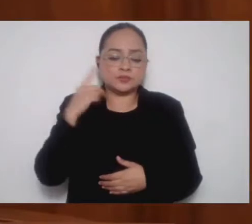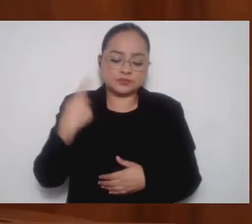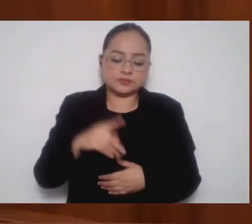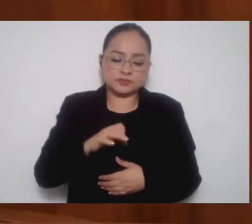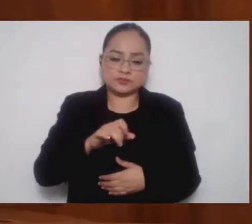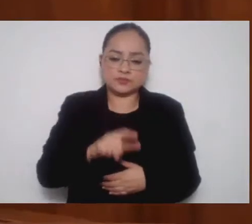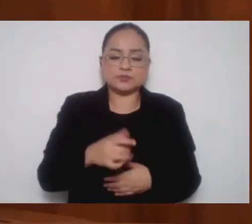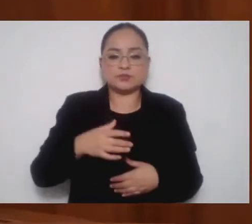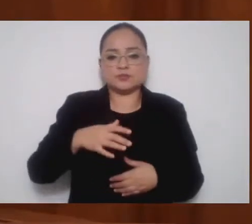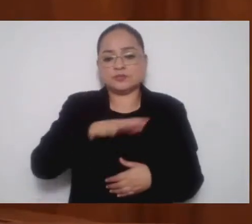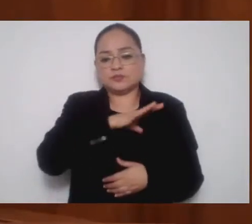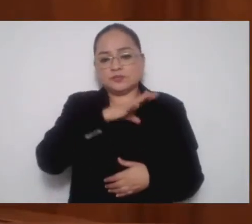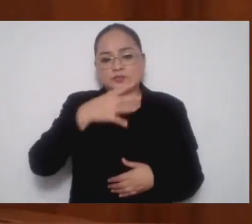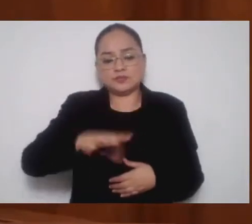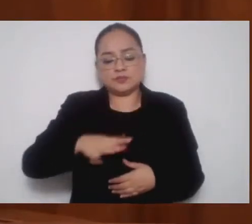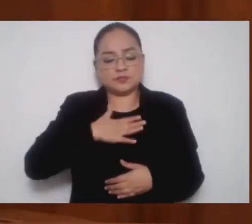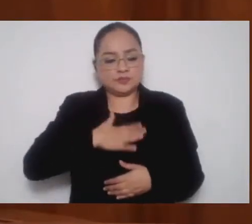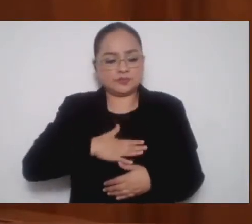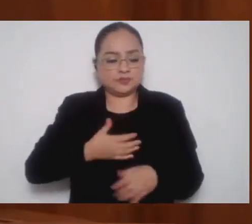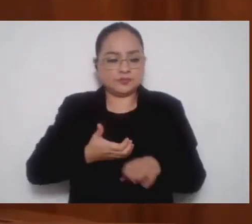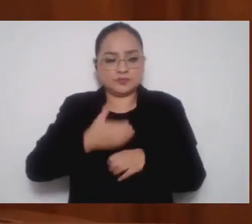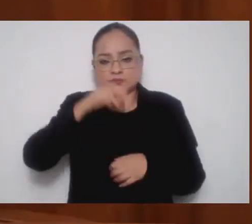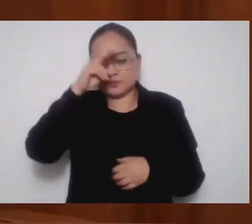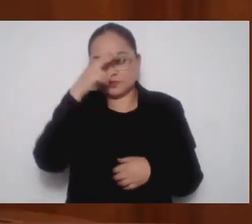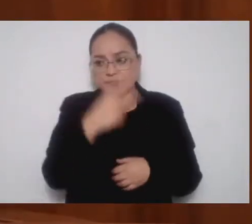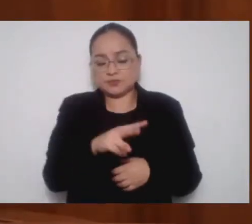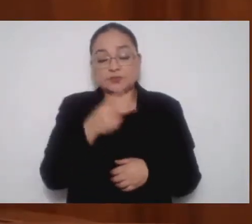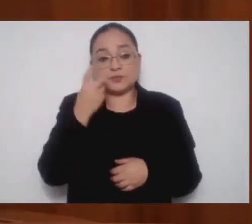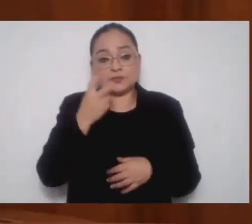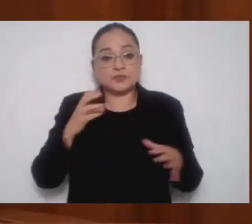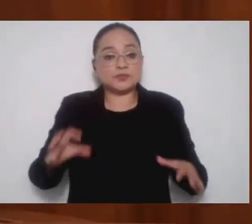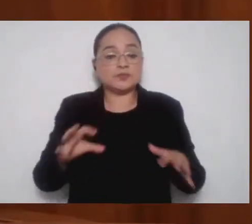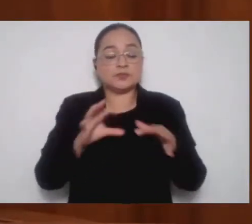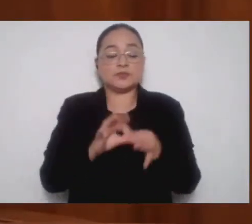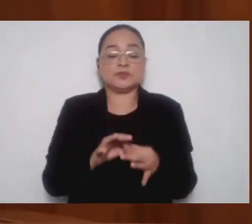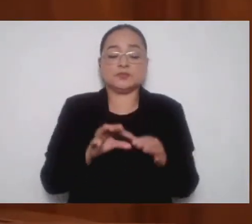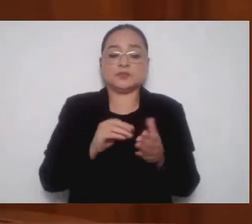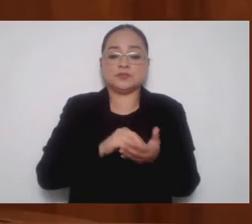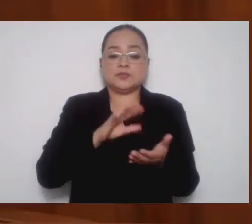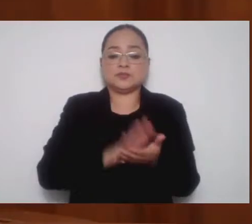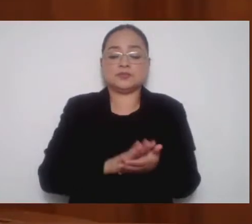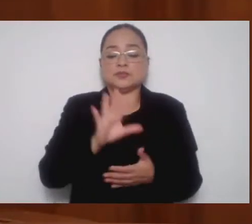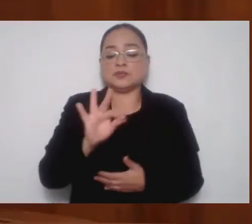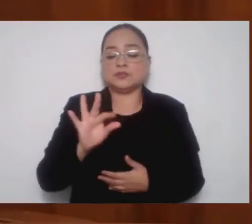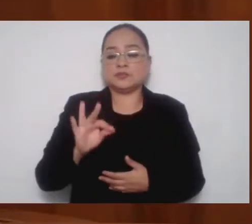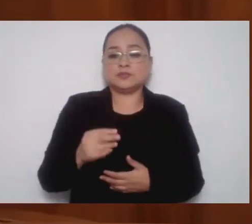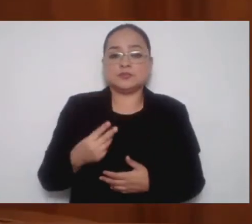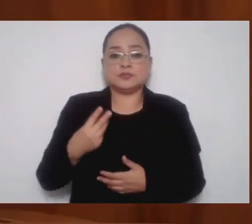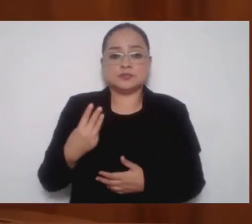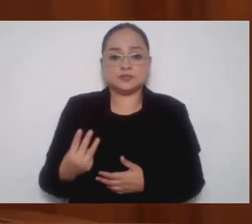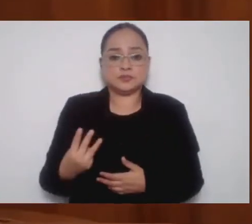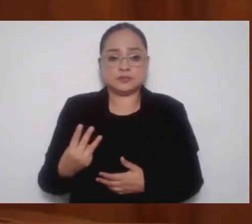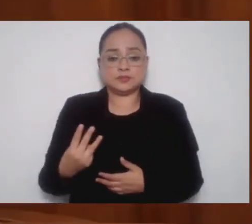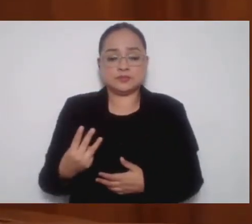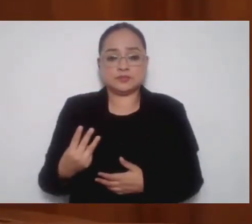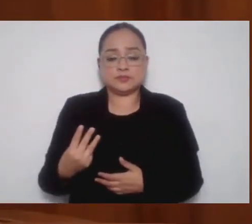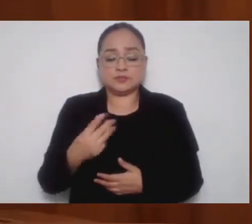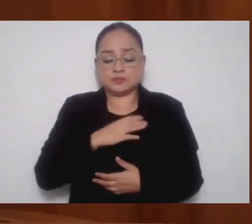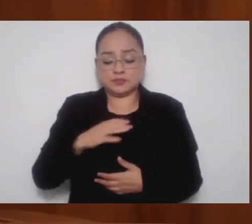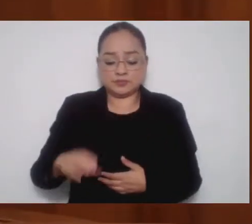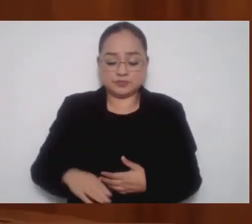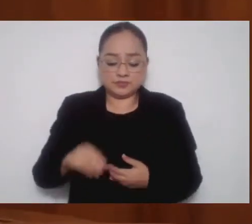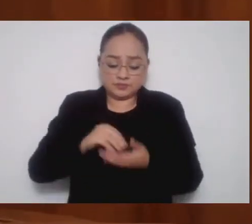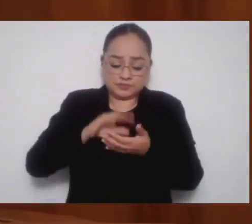el fiscal general de justicia del Estado de México, fueron registrados 43 aspirantes